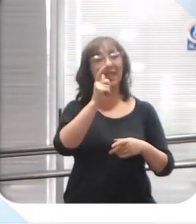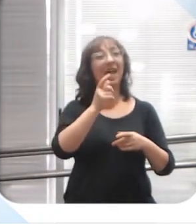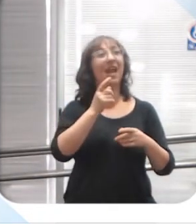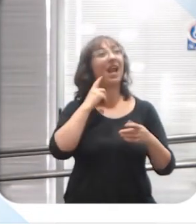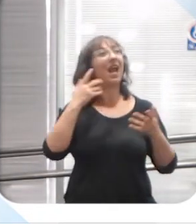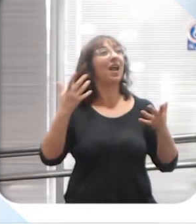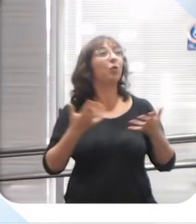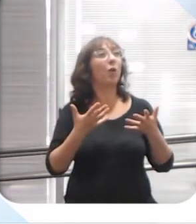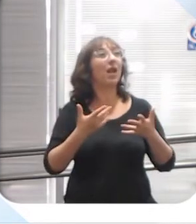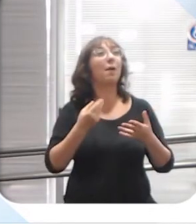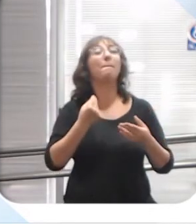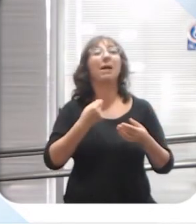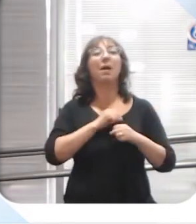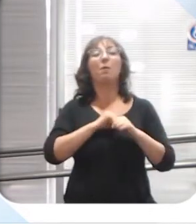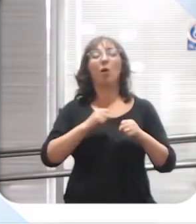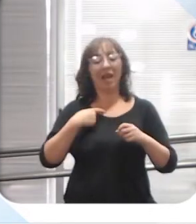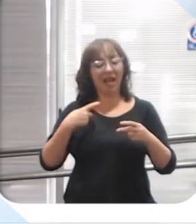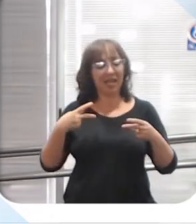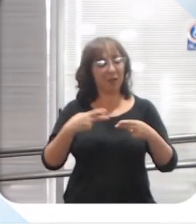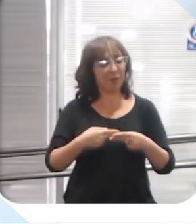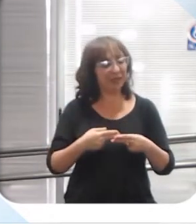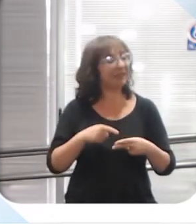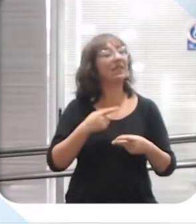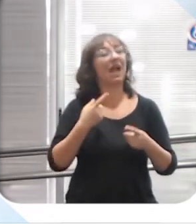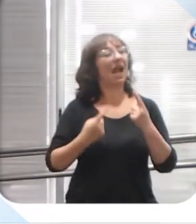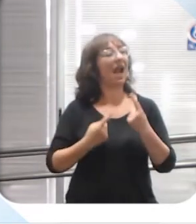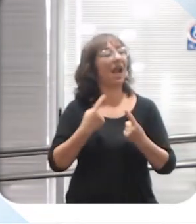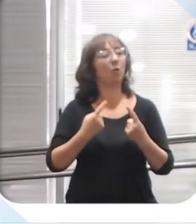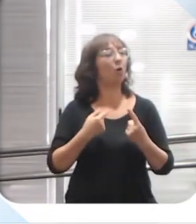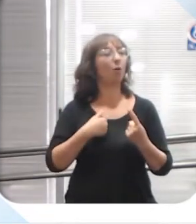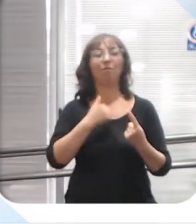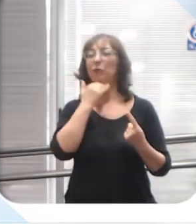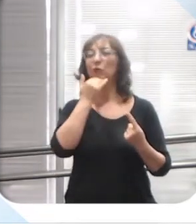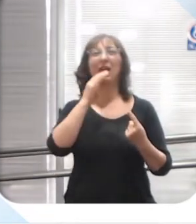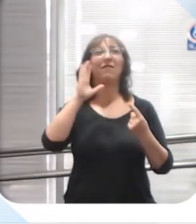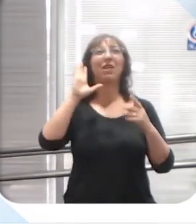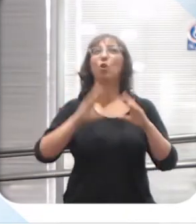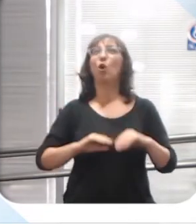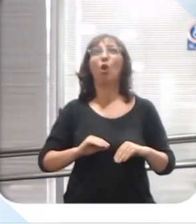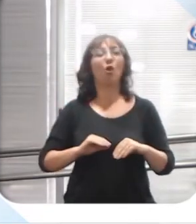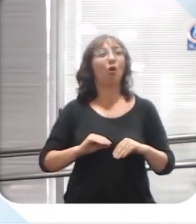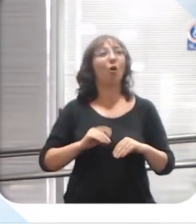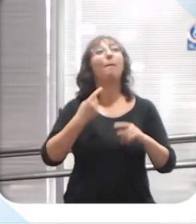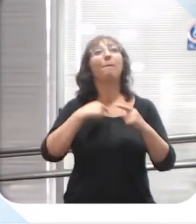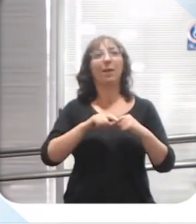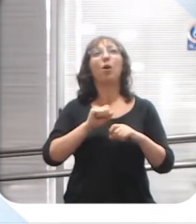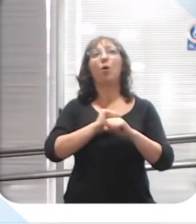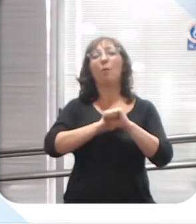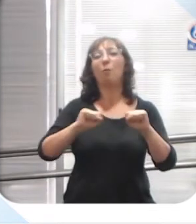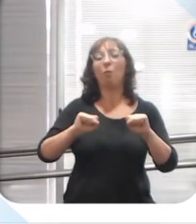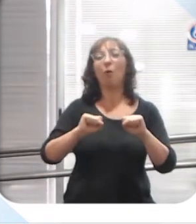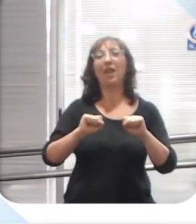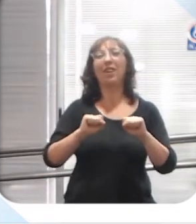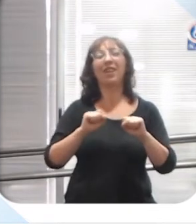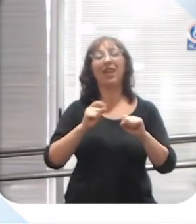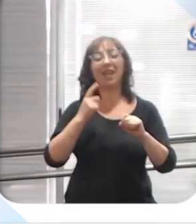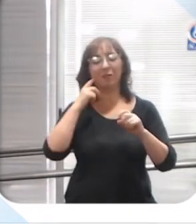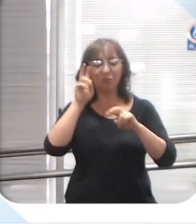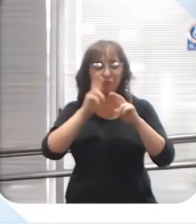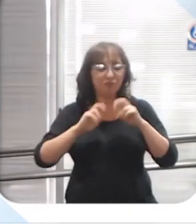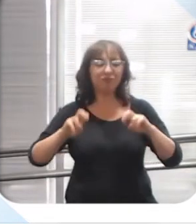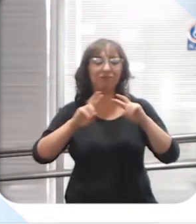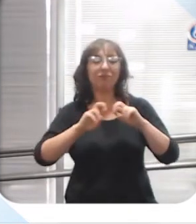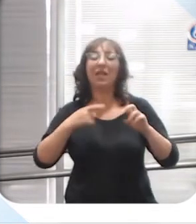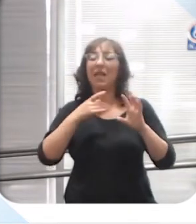de identificar nuestras limitaciones, entender que a veces no sabemos todo o que no podemos abarcar todos los temas y